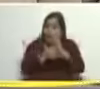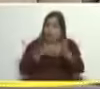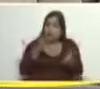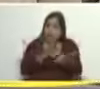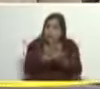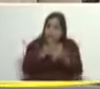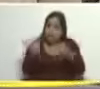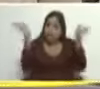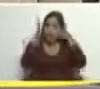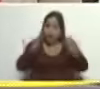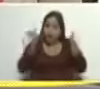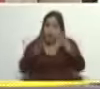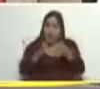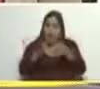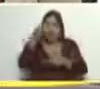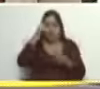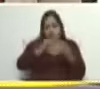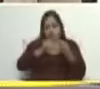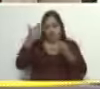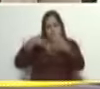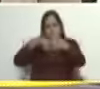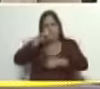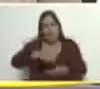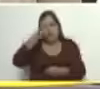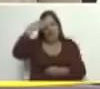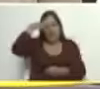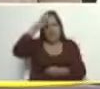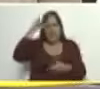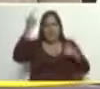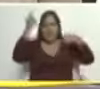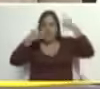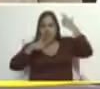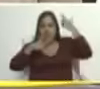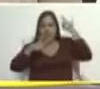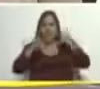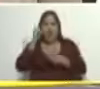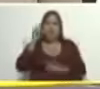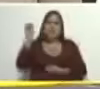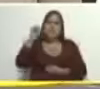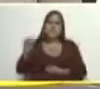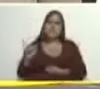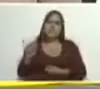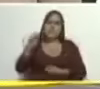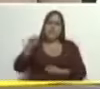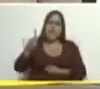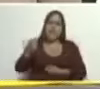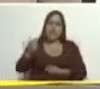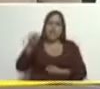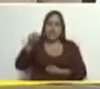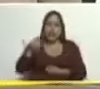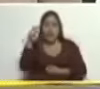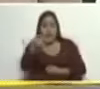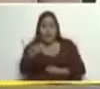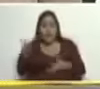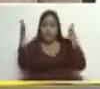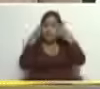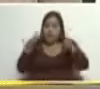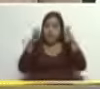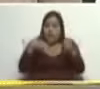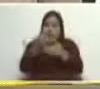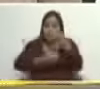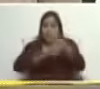la orientación de Fidel, de Chávez, de Sandino. Esa es la